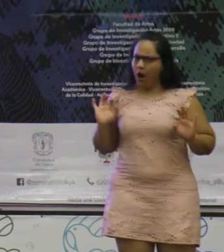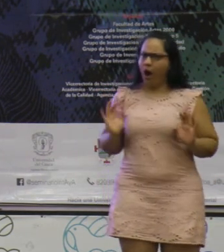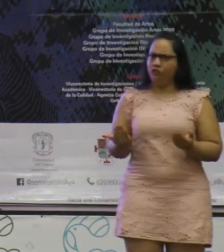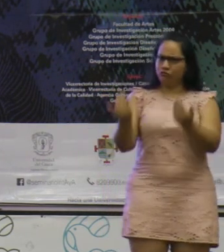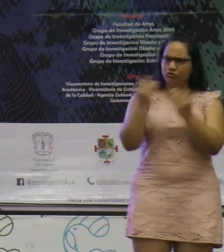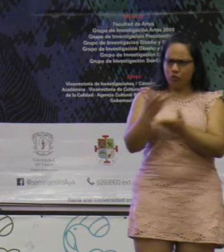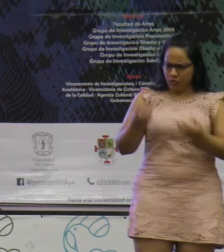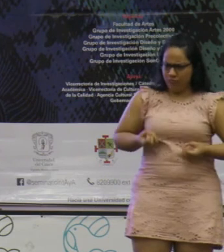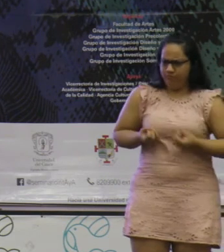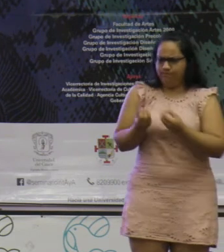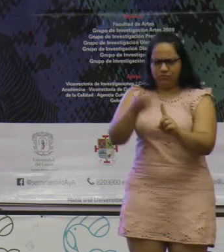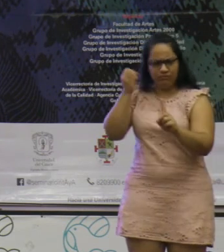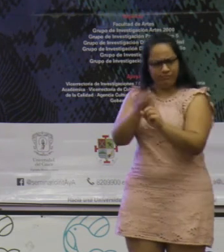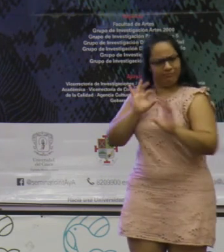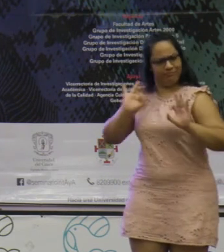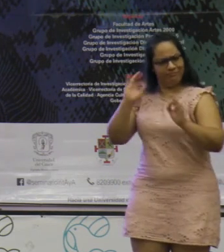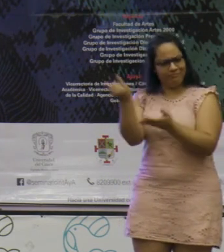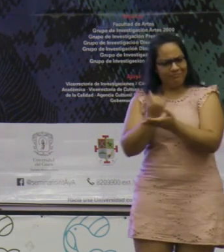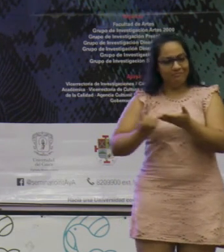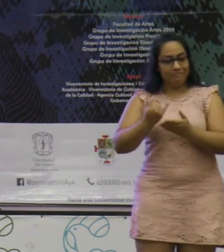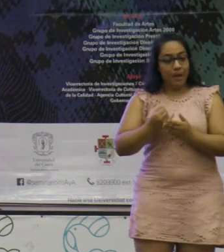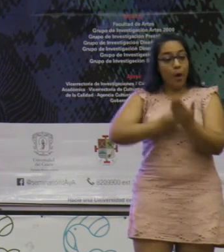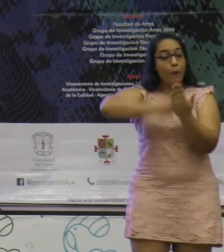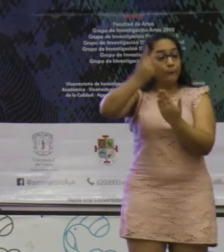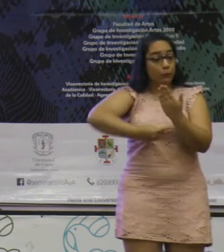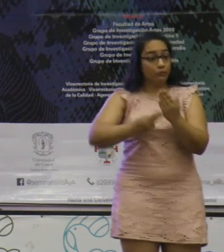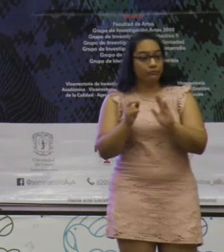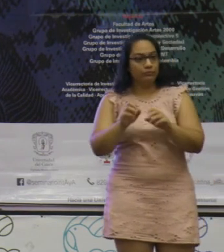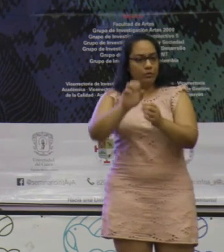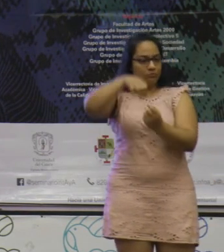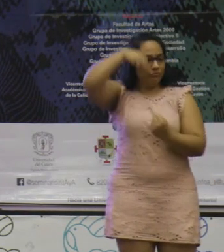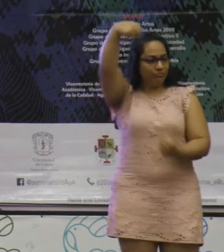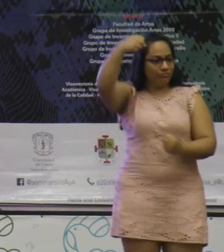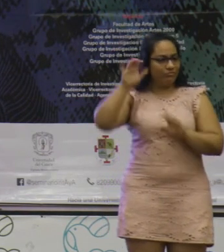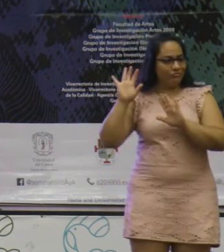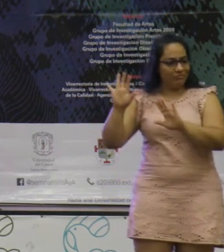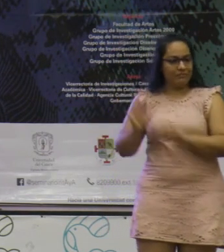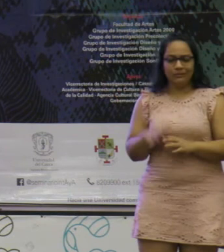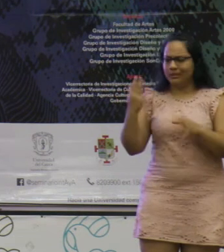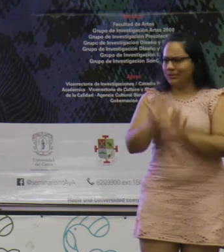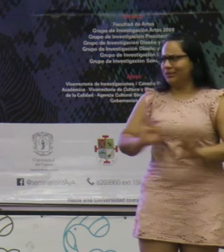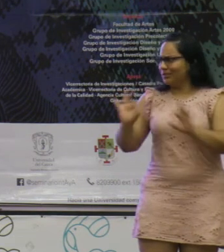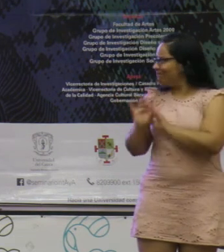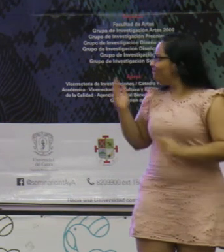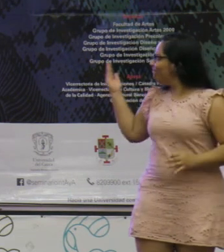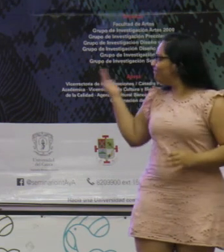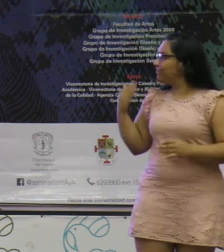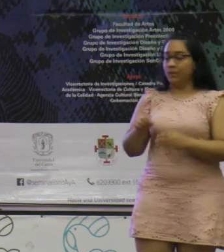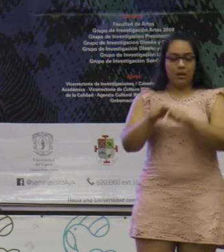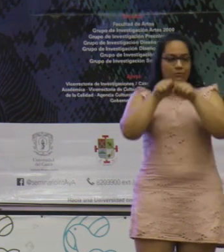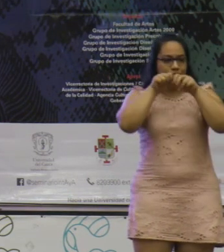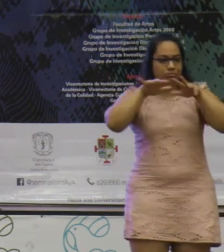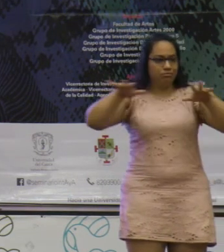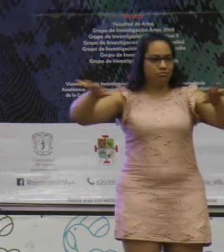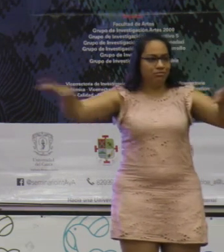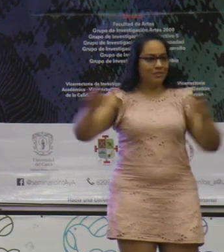que se le da a las imágenes desde el agenciamiento de las cosas. Un proyecto para seguir, Poster for Tomorrow, es una gente increíble que está haciendo bienales de cartel,